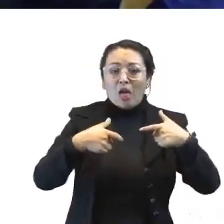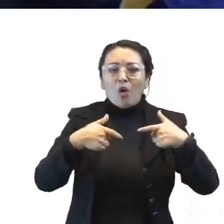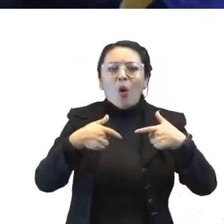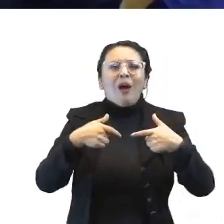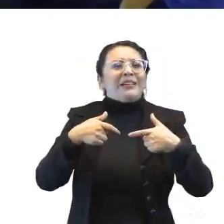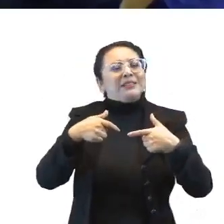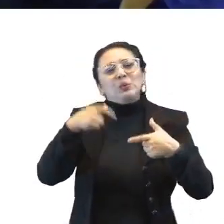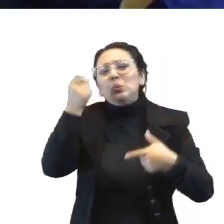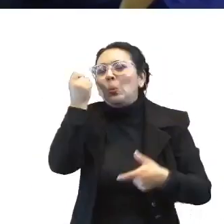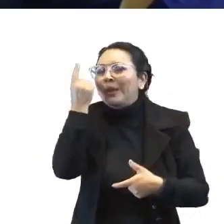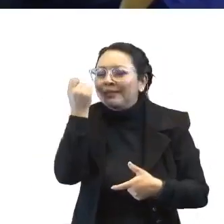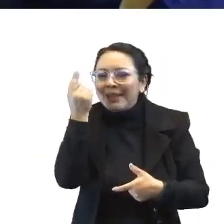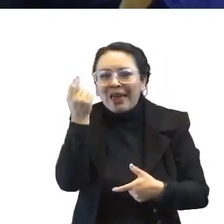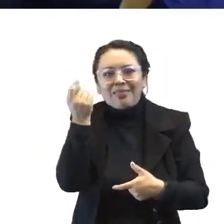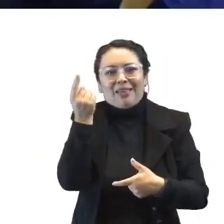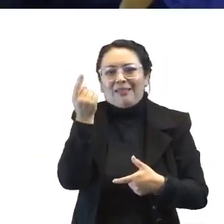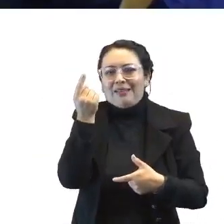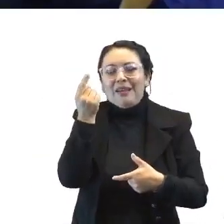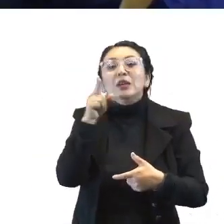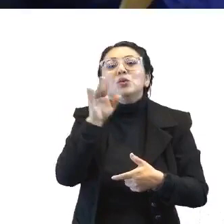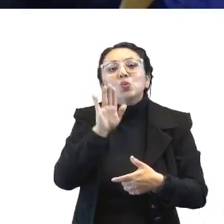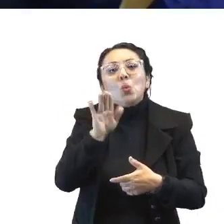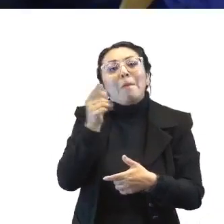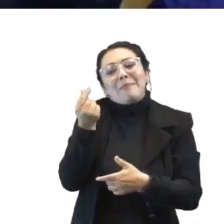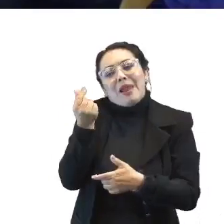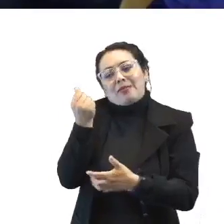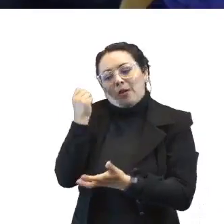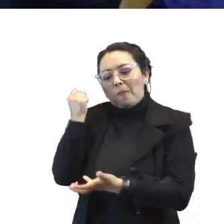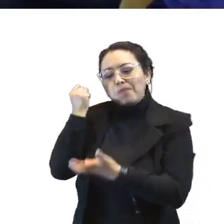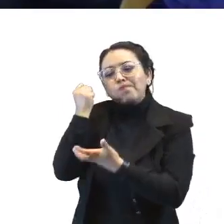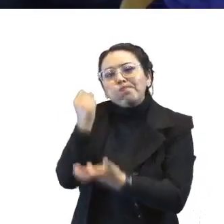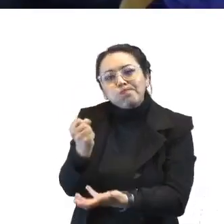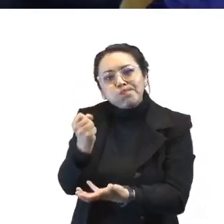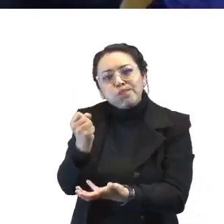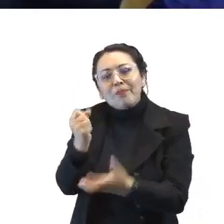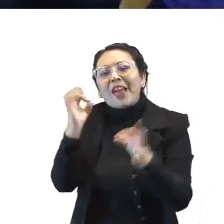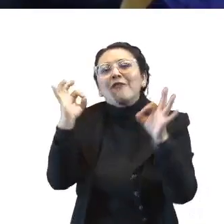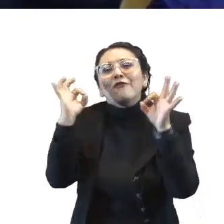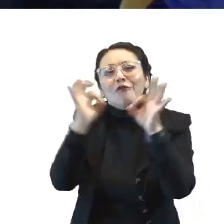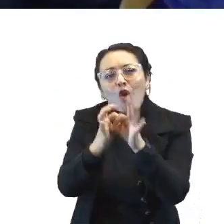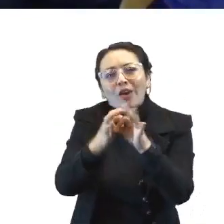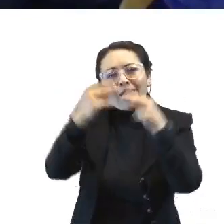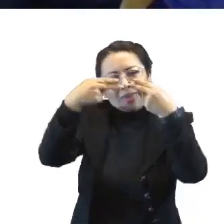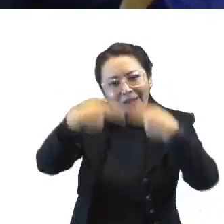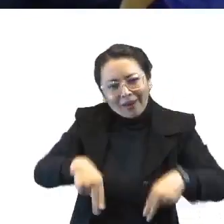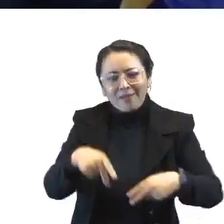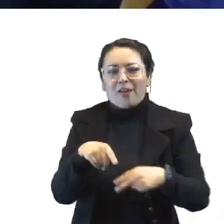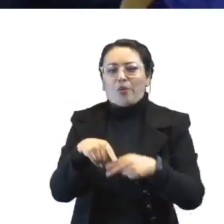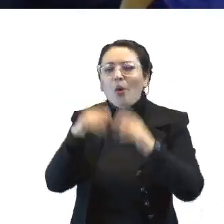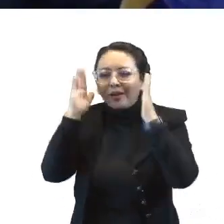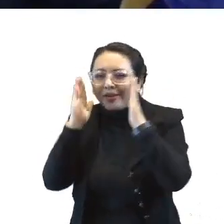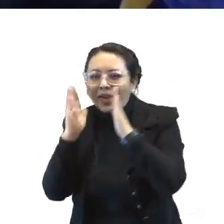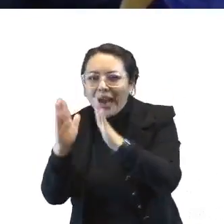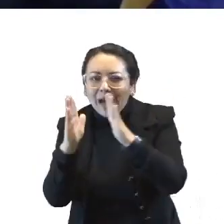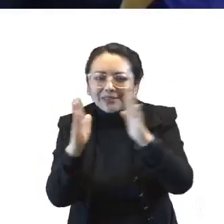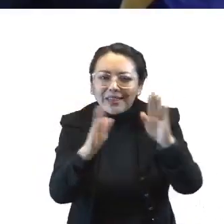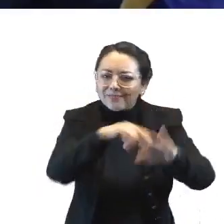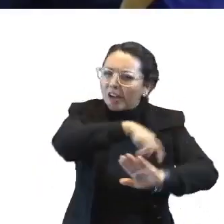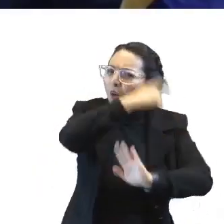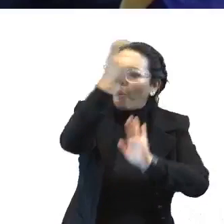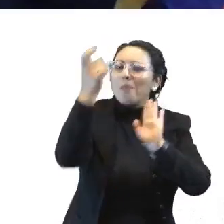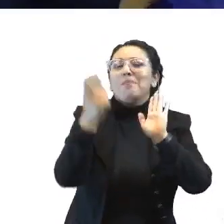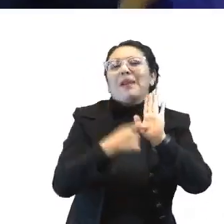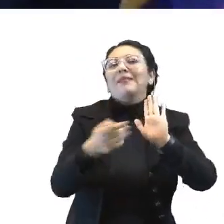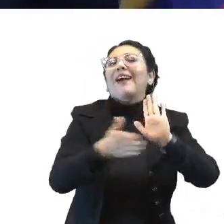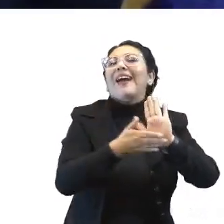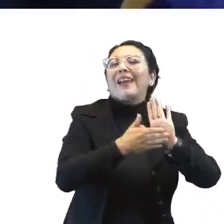que privilegiar dentro de sus presupuestos los enfoques de género que atiendan de manera integral la garantía de